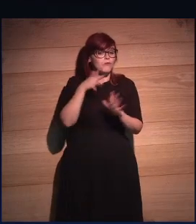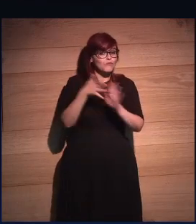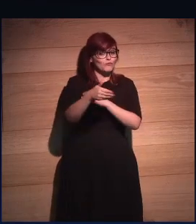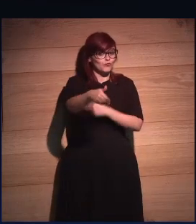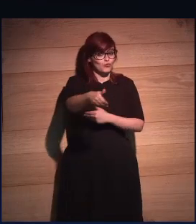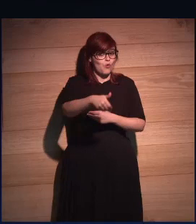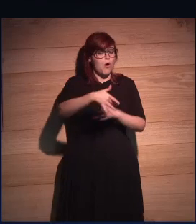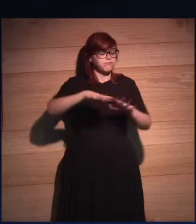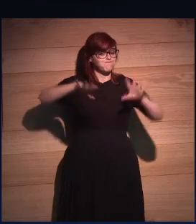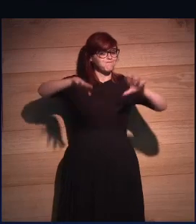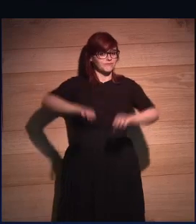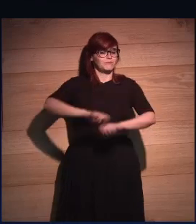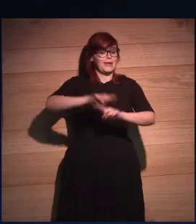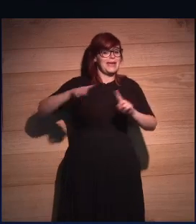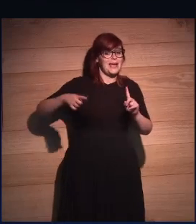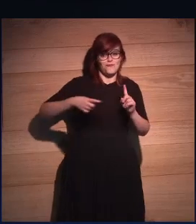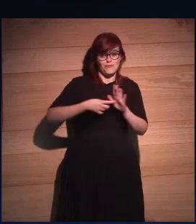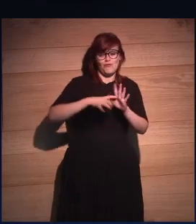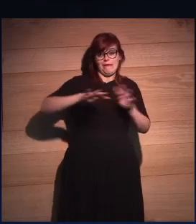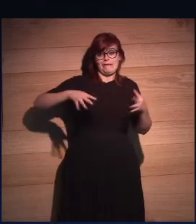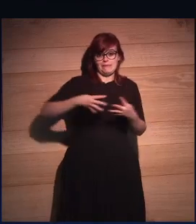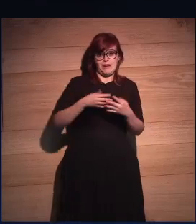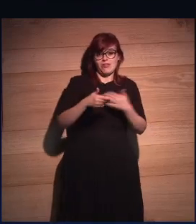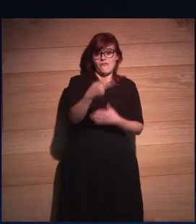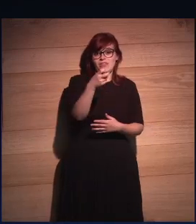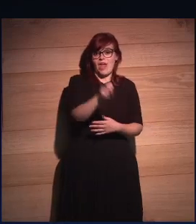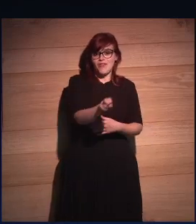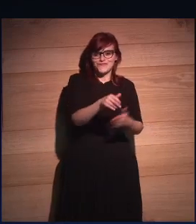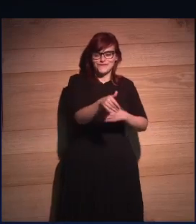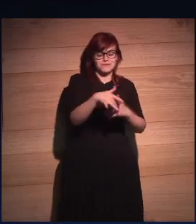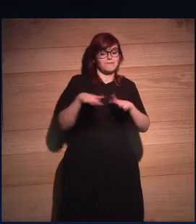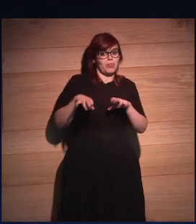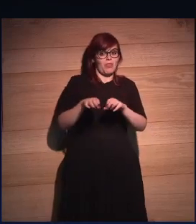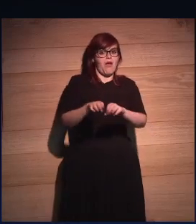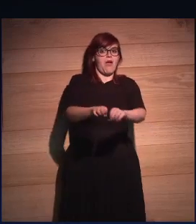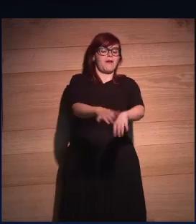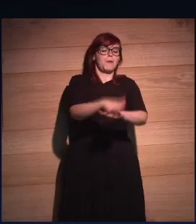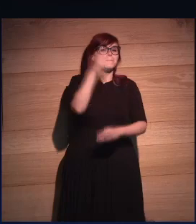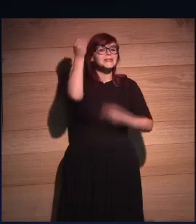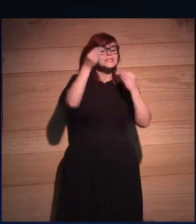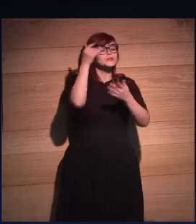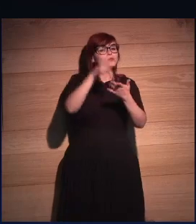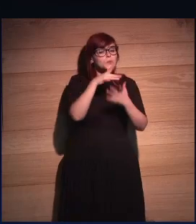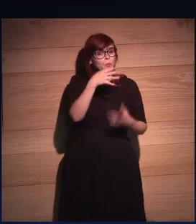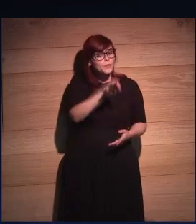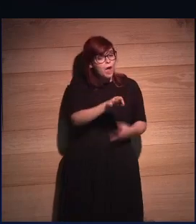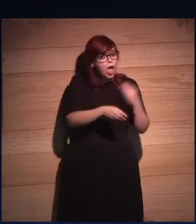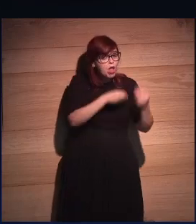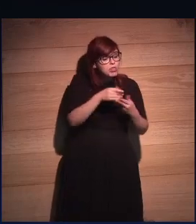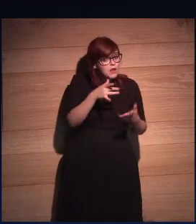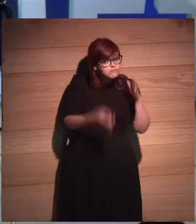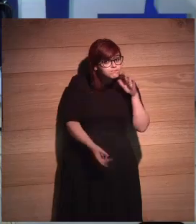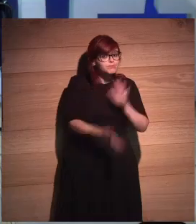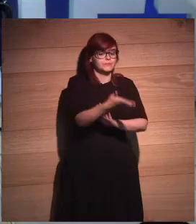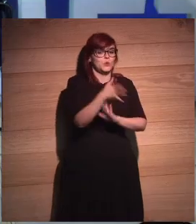dominar Internet durante los próximos 20 años, ¿hasta qué punto piensas que se puede